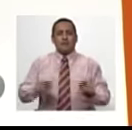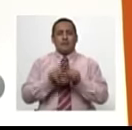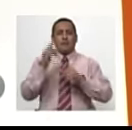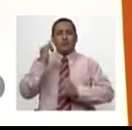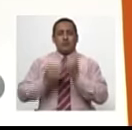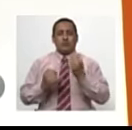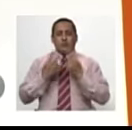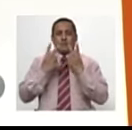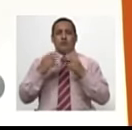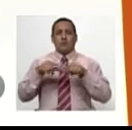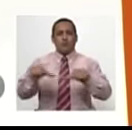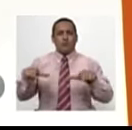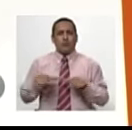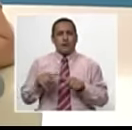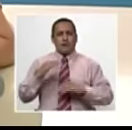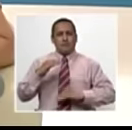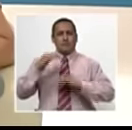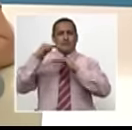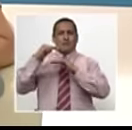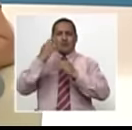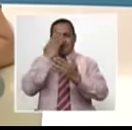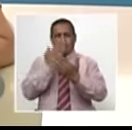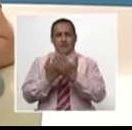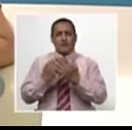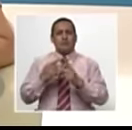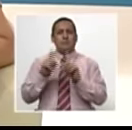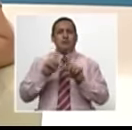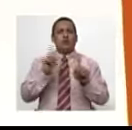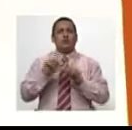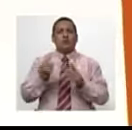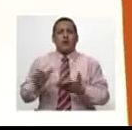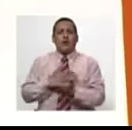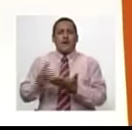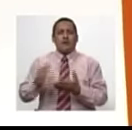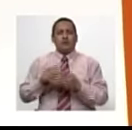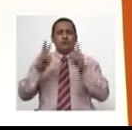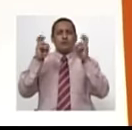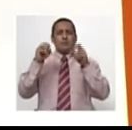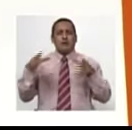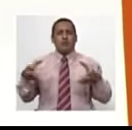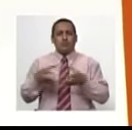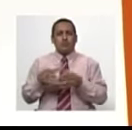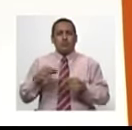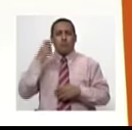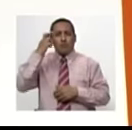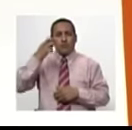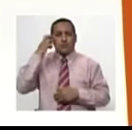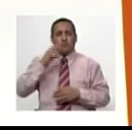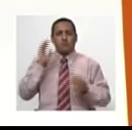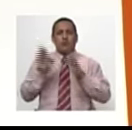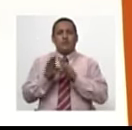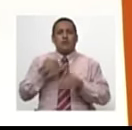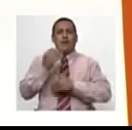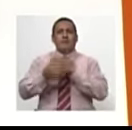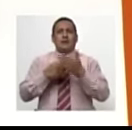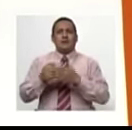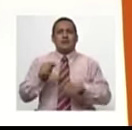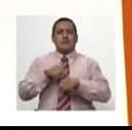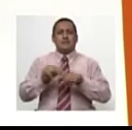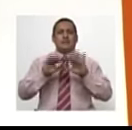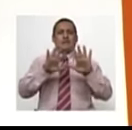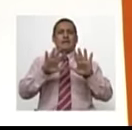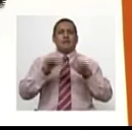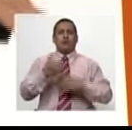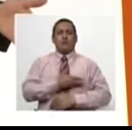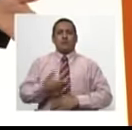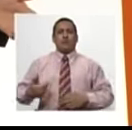legítimamente se organizan. Muchas agrupaciones, frentes. Pero tú no puedes, no hay sistema político en el mundo que resista tener pues a 10 movimientos